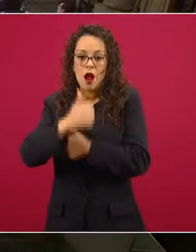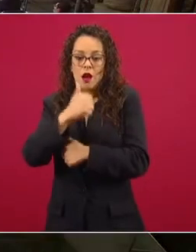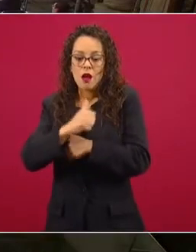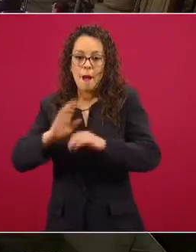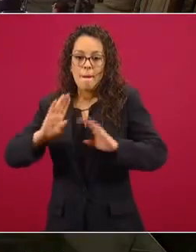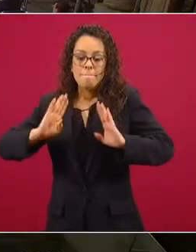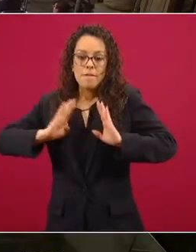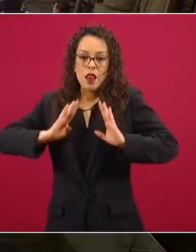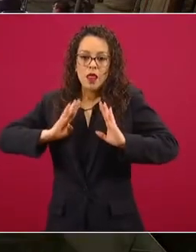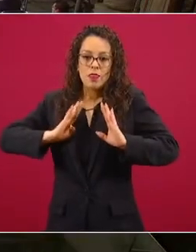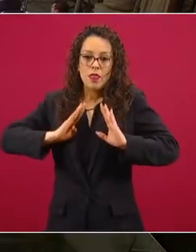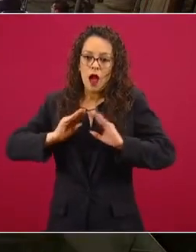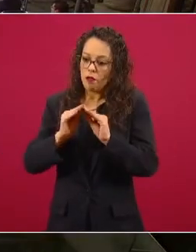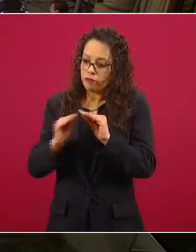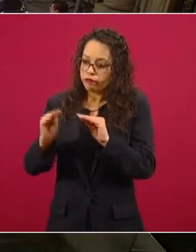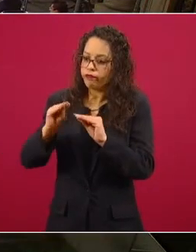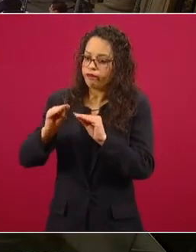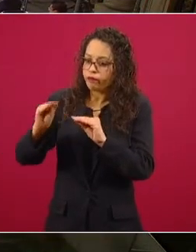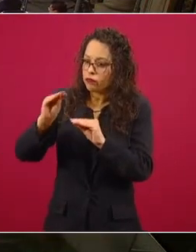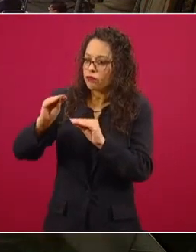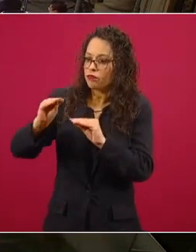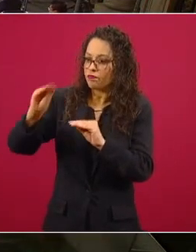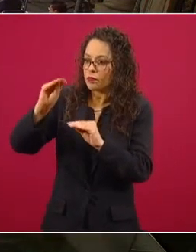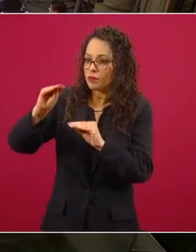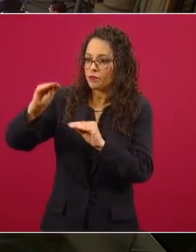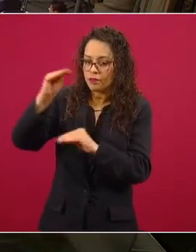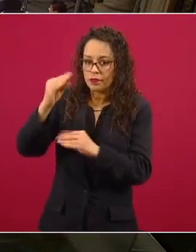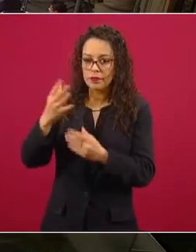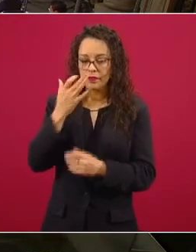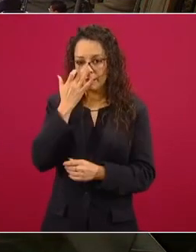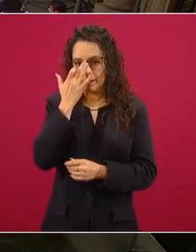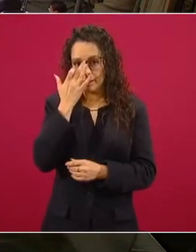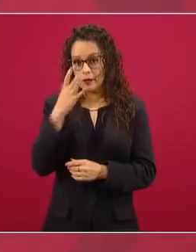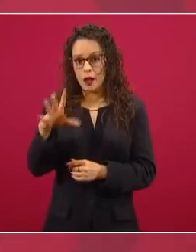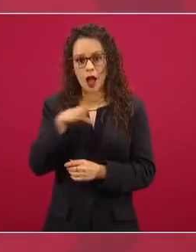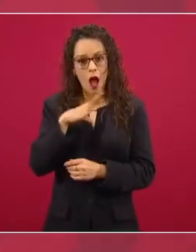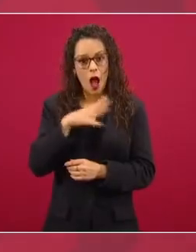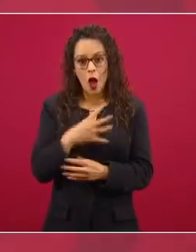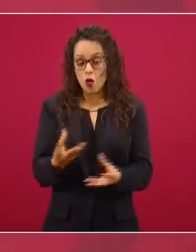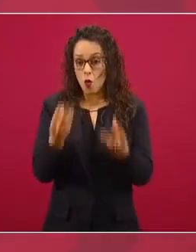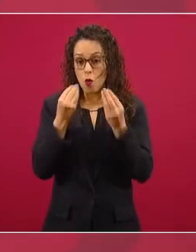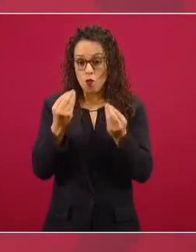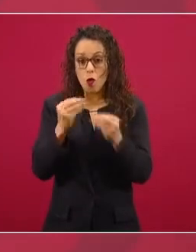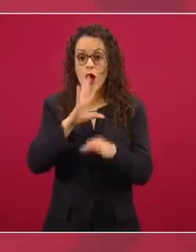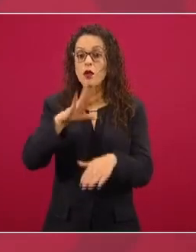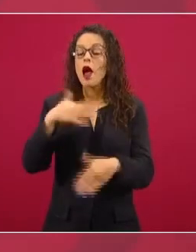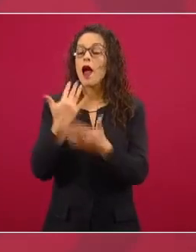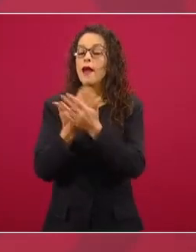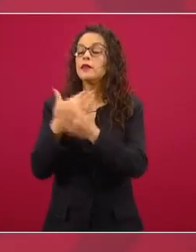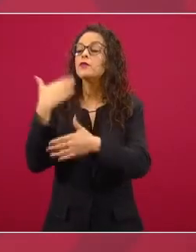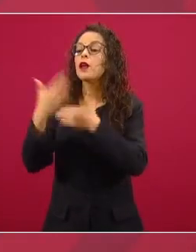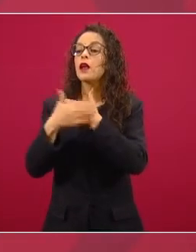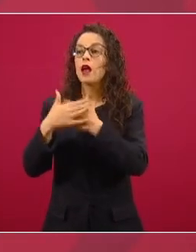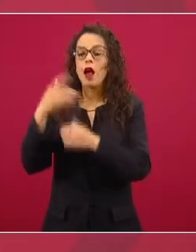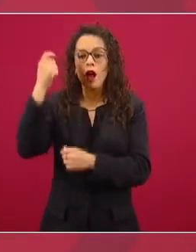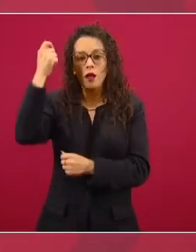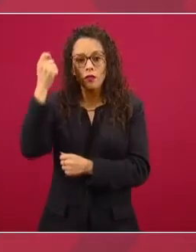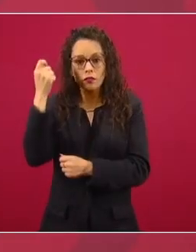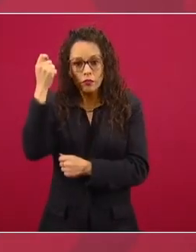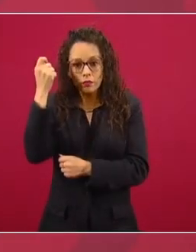y hay muchos de los que ya están en retiro, pero los